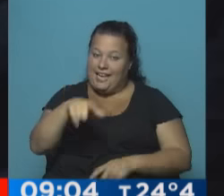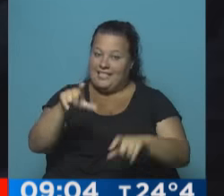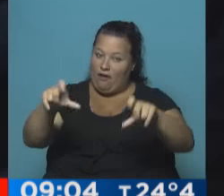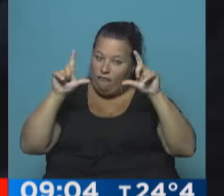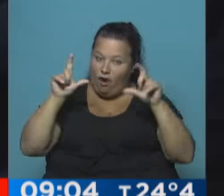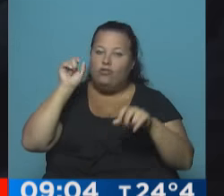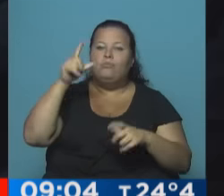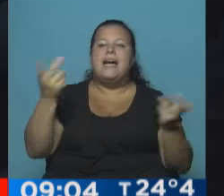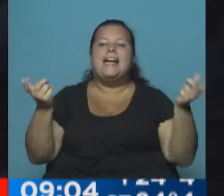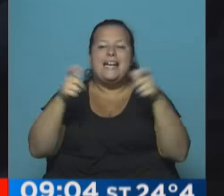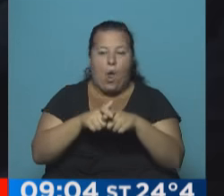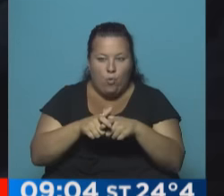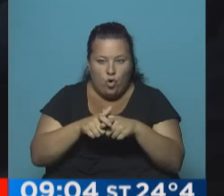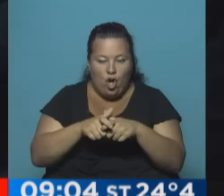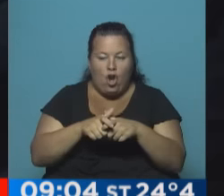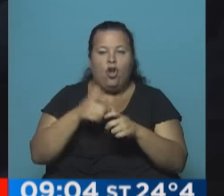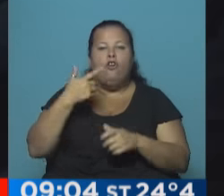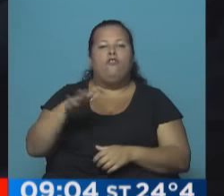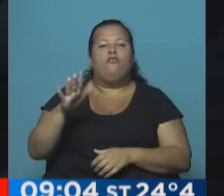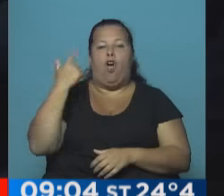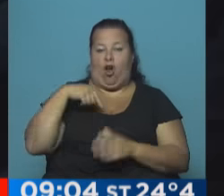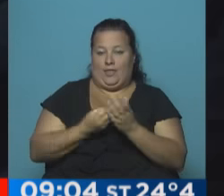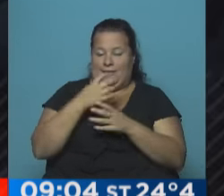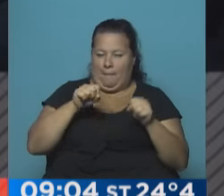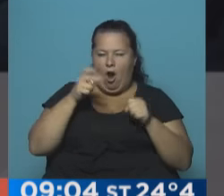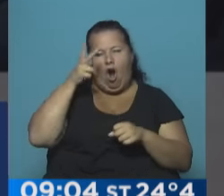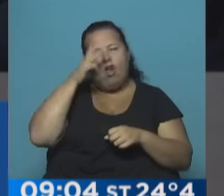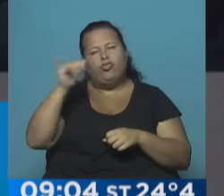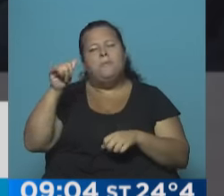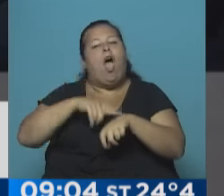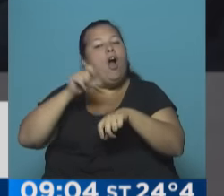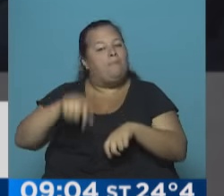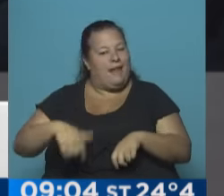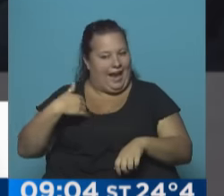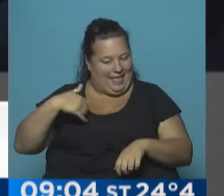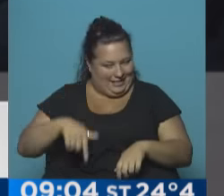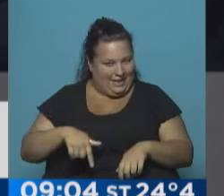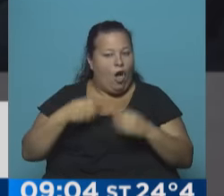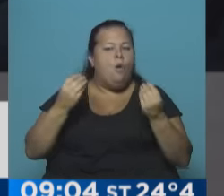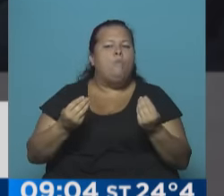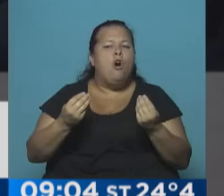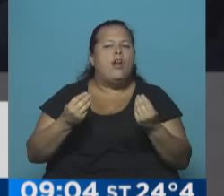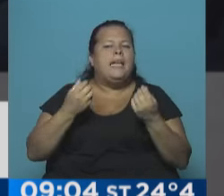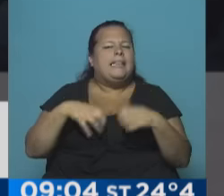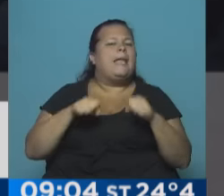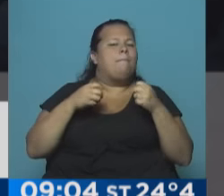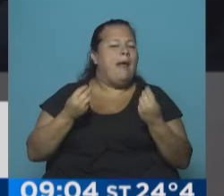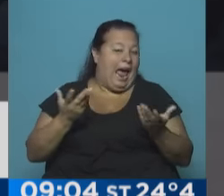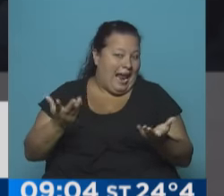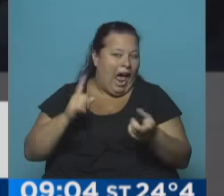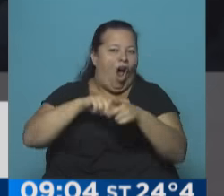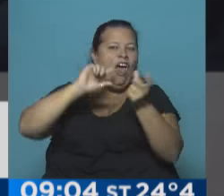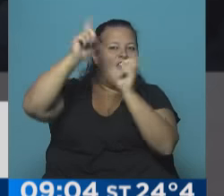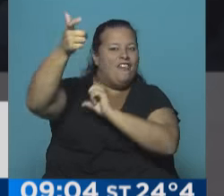fotografías de El encuentro que se realizó más temprano entre 8 y 88:30 hora local por qué decimos que empezaba bien temprano claro la